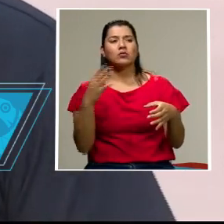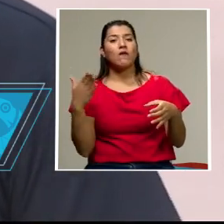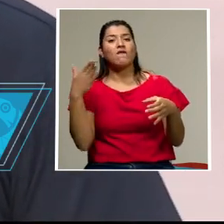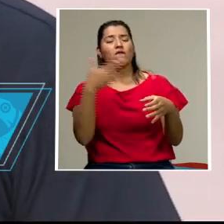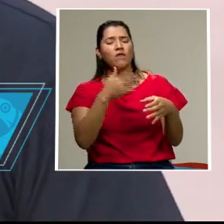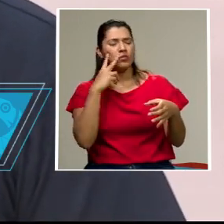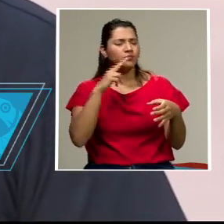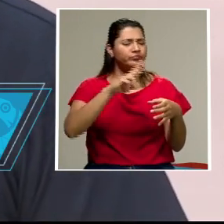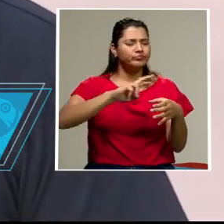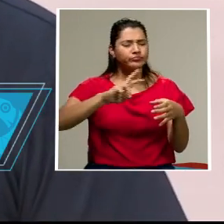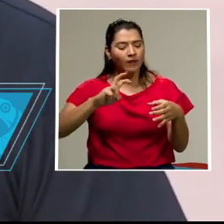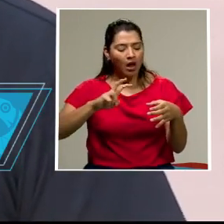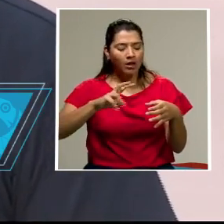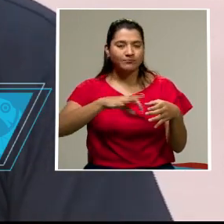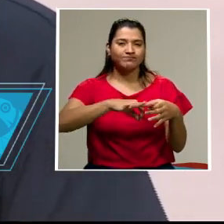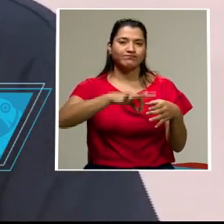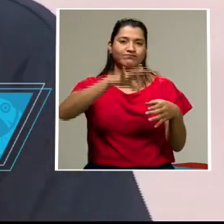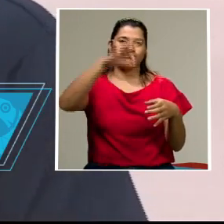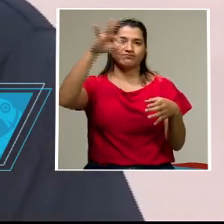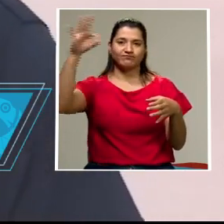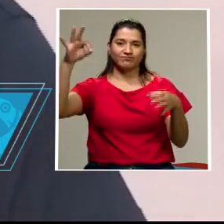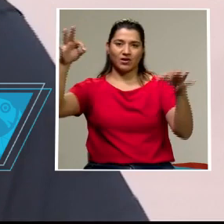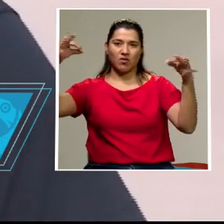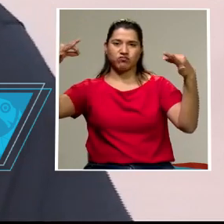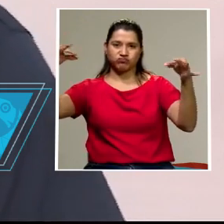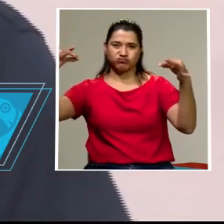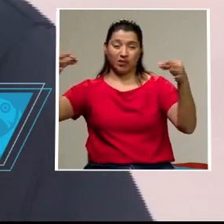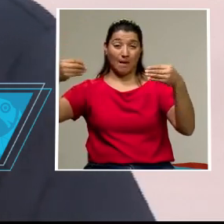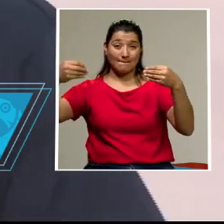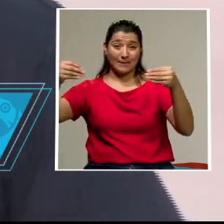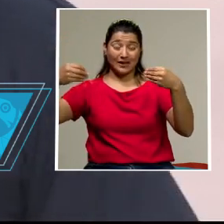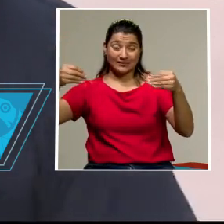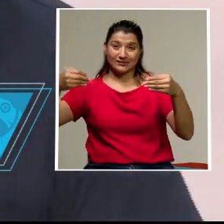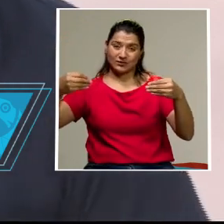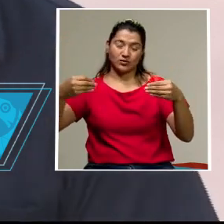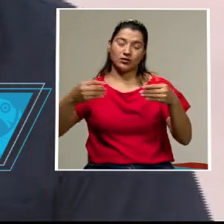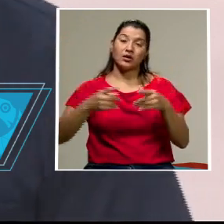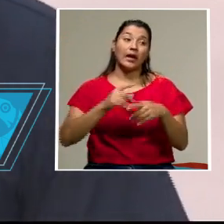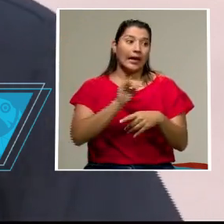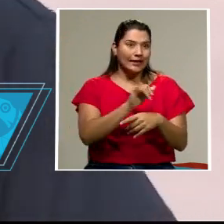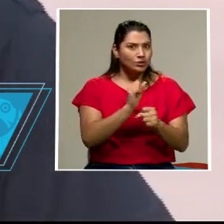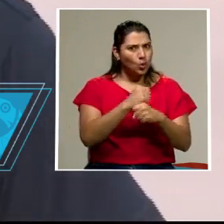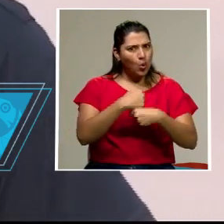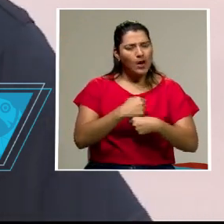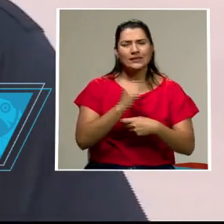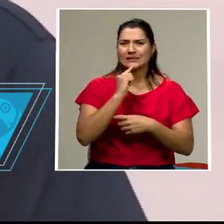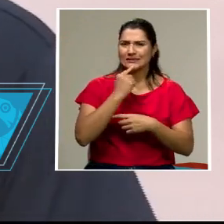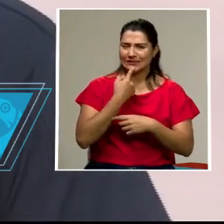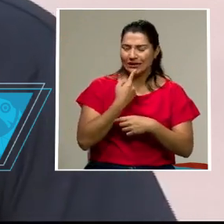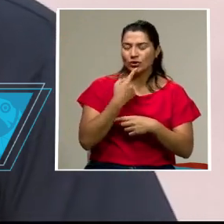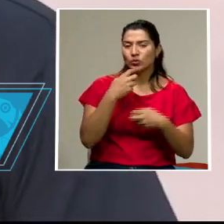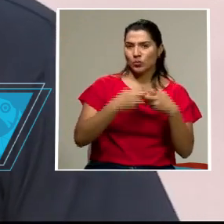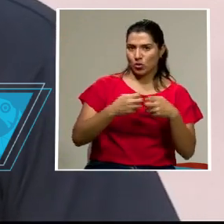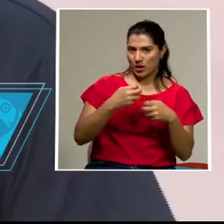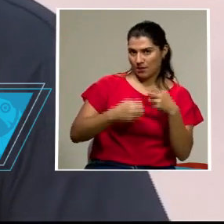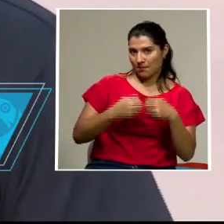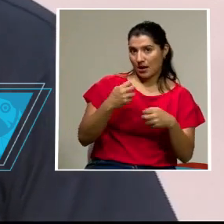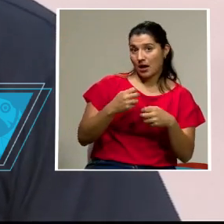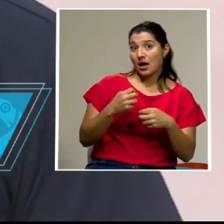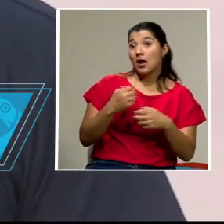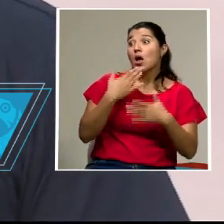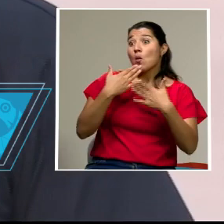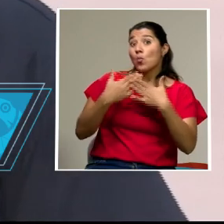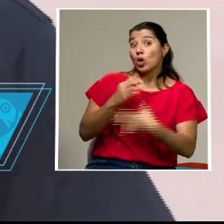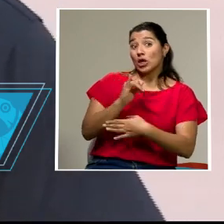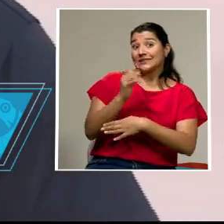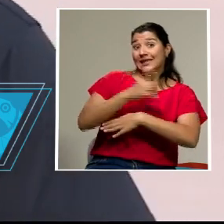elemento grandísimo, y eso obviamente provoca serios problemas, que por dicha fue una lluvia pequeña y no ocasionó mayor problema, pero definitivamente